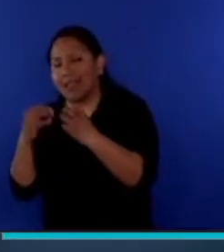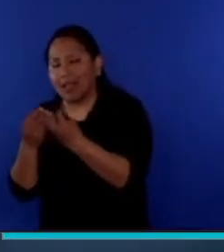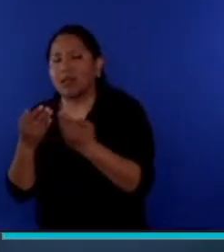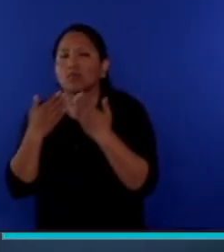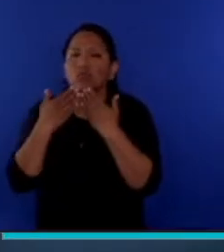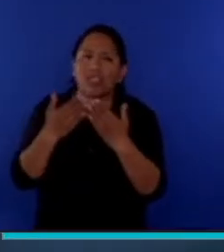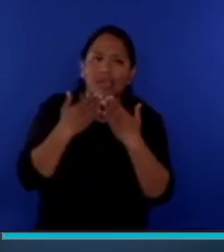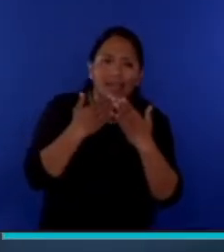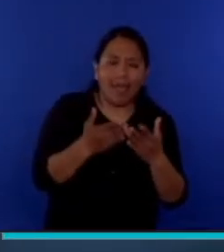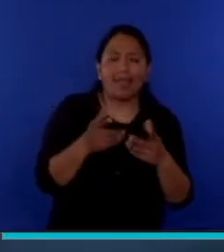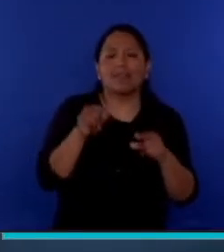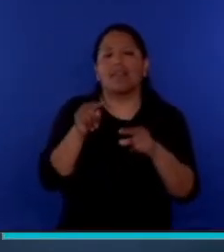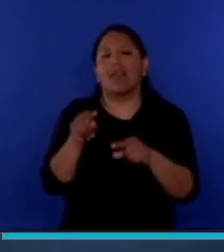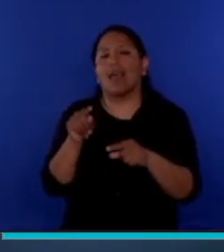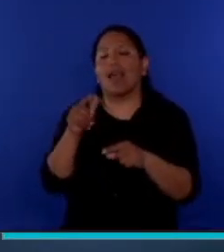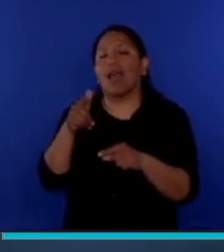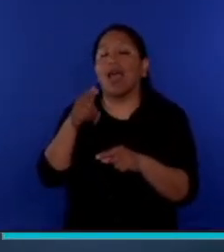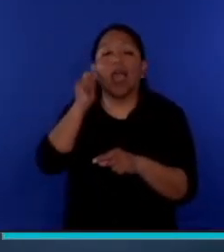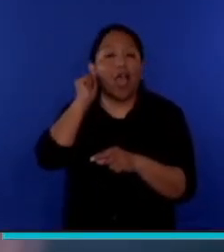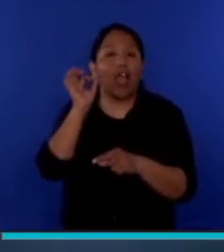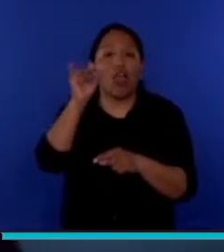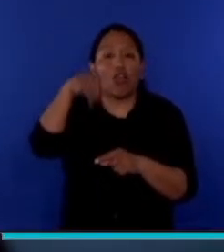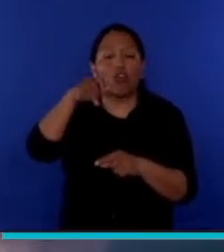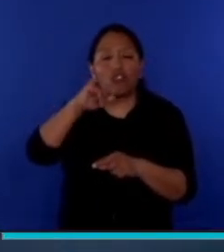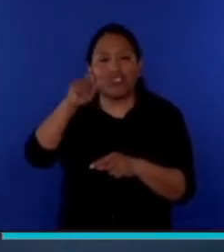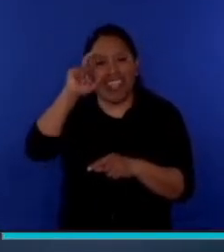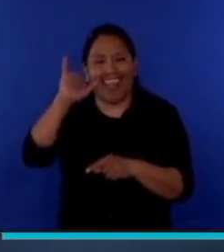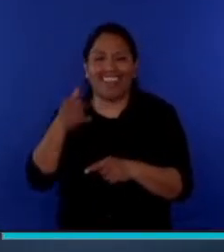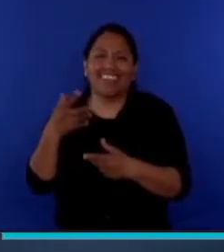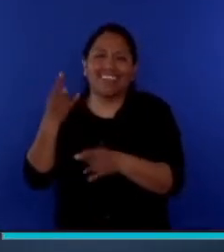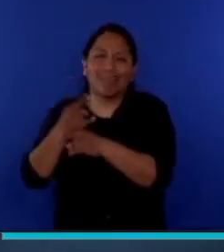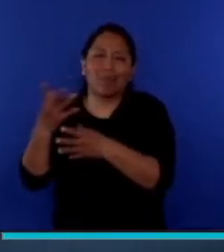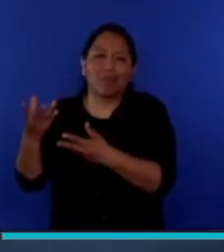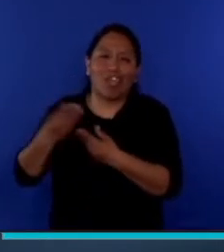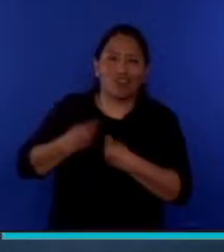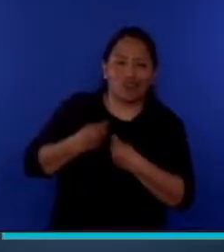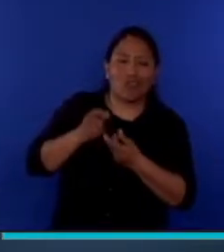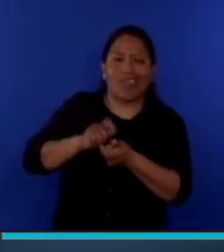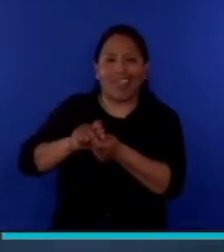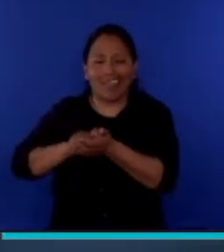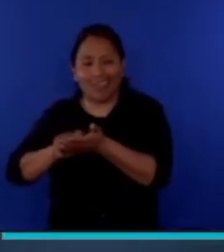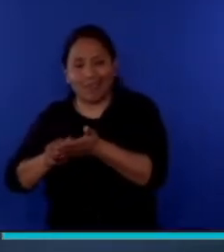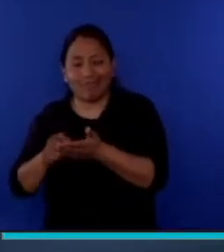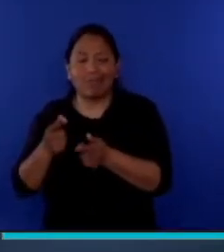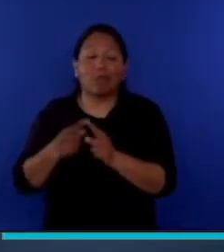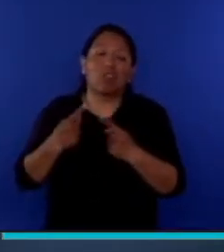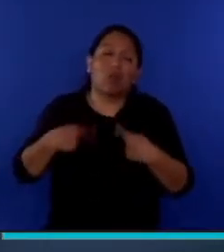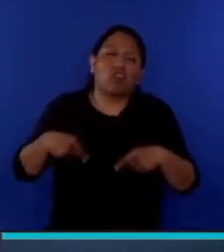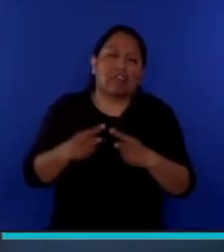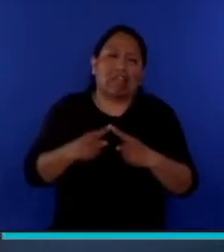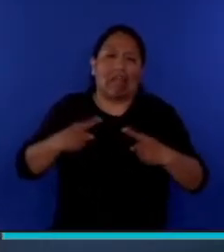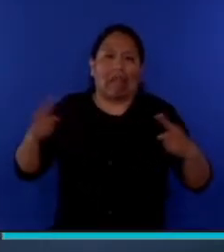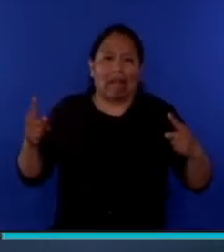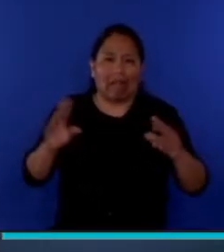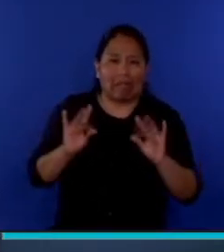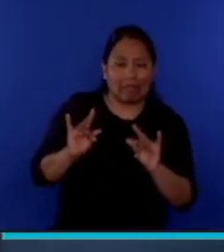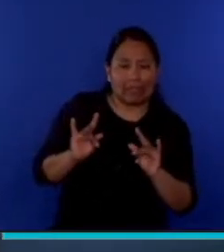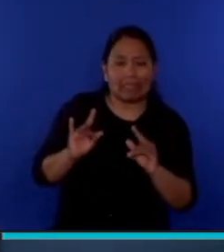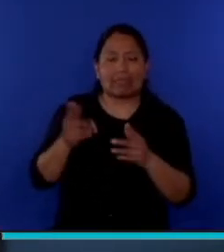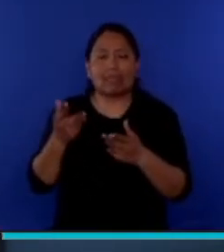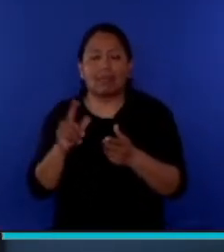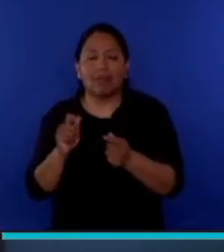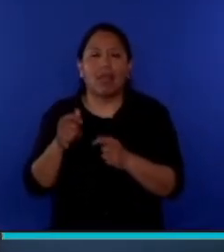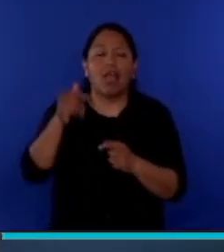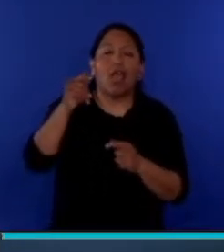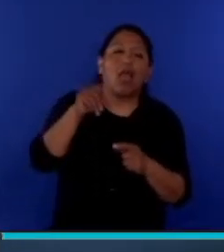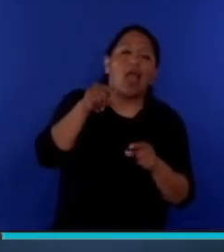gracias. En especial a Susana González, que siempre me ayuda a reescribir muchas de las cosas que a veces quedan largas, difíciles. A Cuto, a